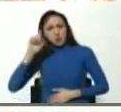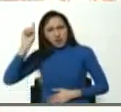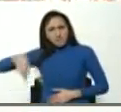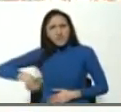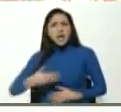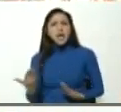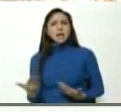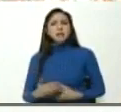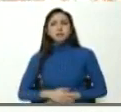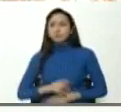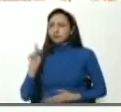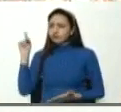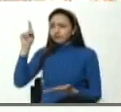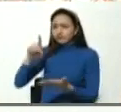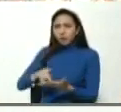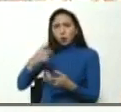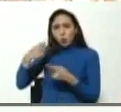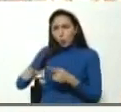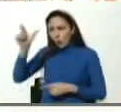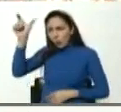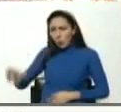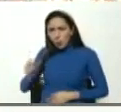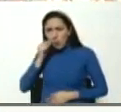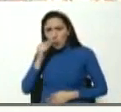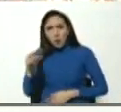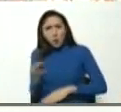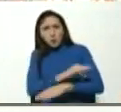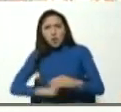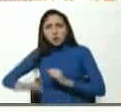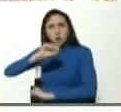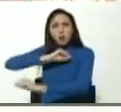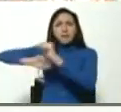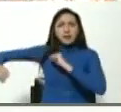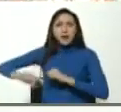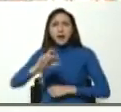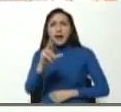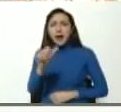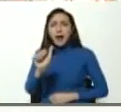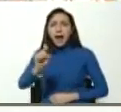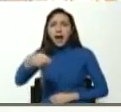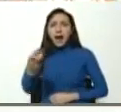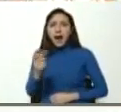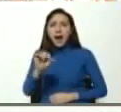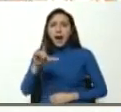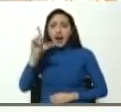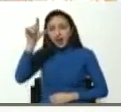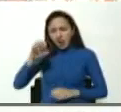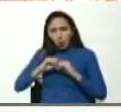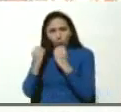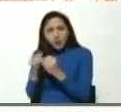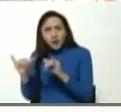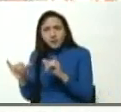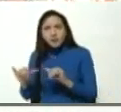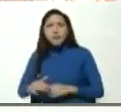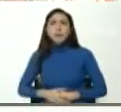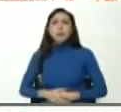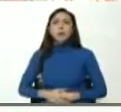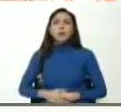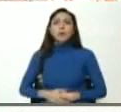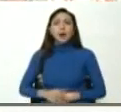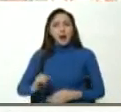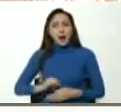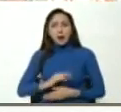estar con josé vicente rangel ministro de defensa en su oficina desde horas del